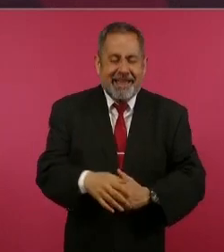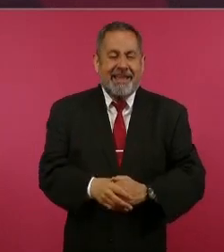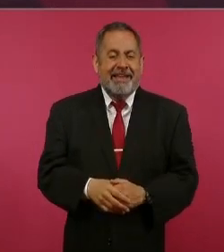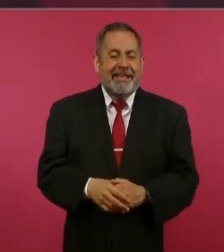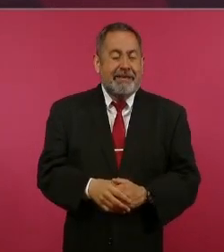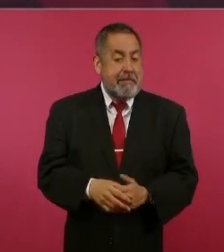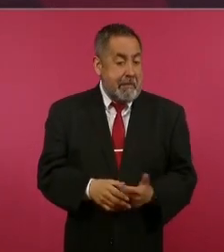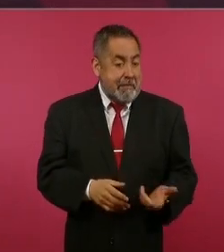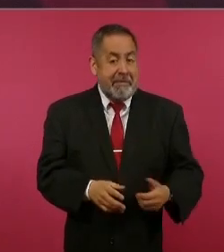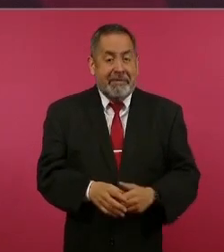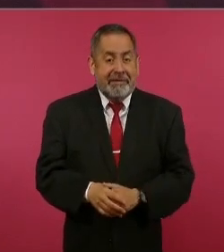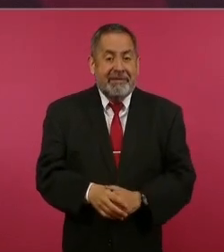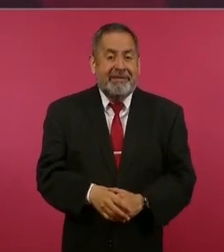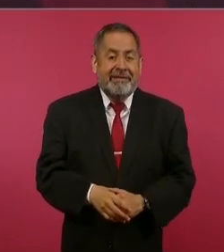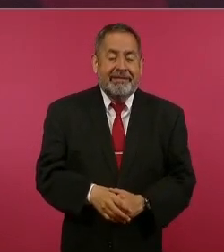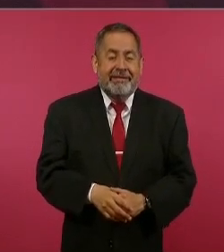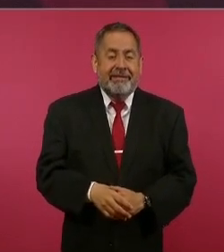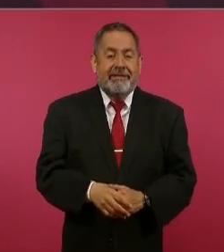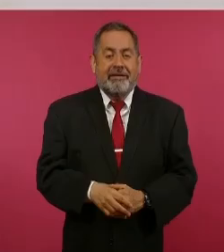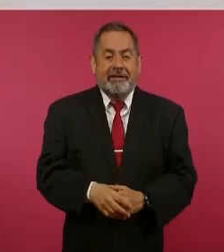y les